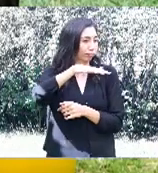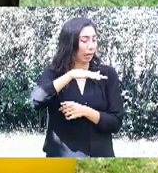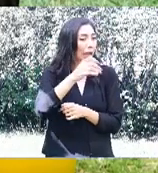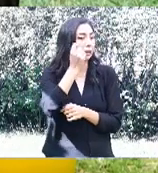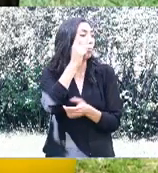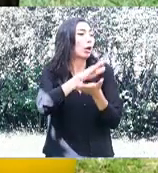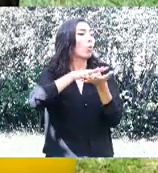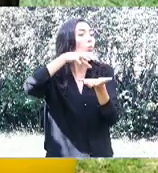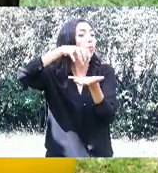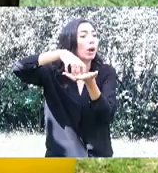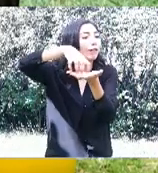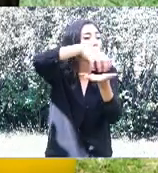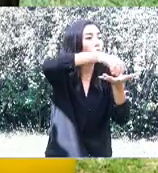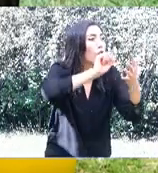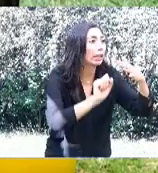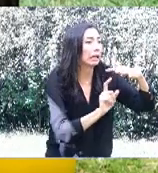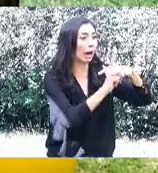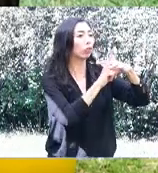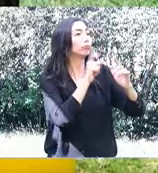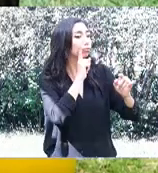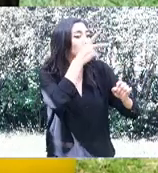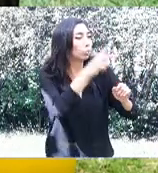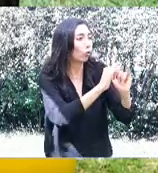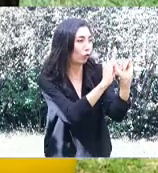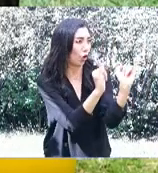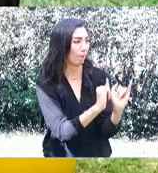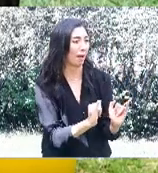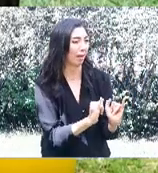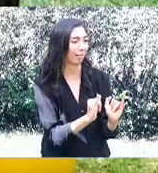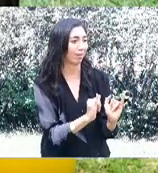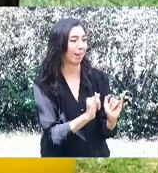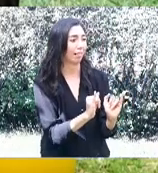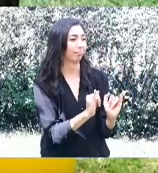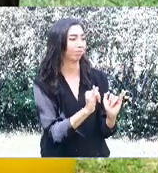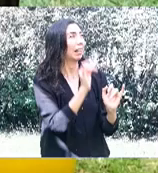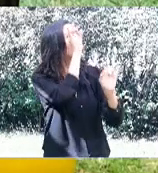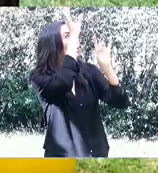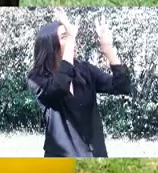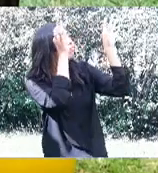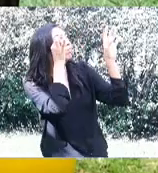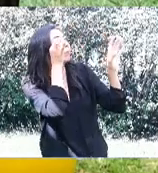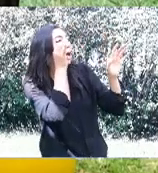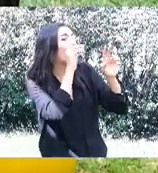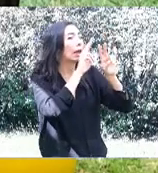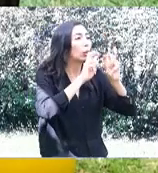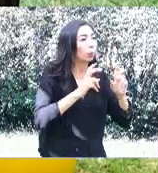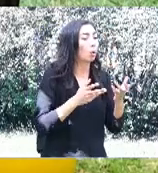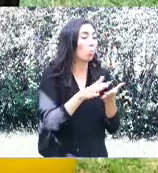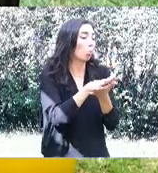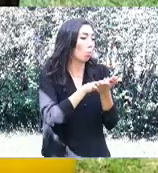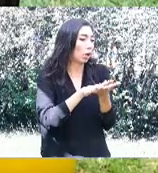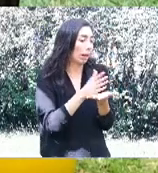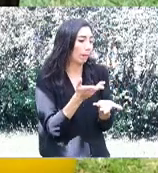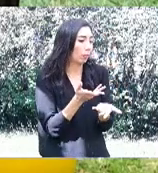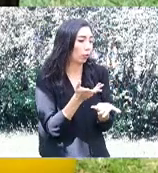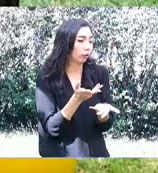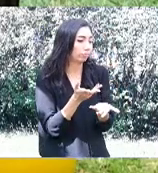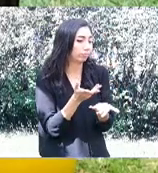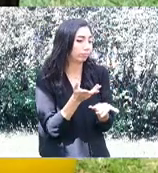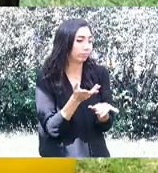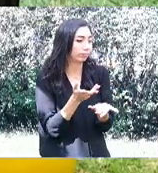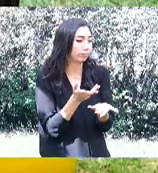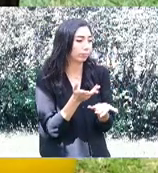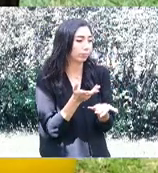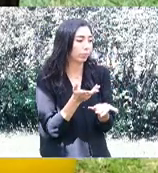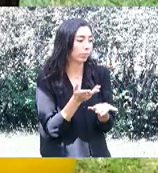pueblos originarios tienen sus formas de hacer astronomía quizás no están nombradas como astronomía propiamente tal pero por ejemplo eh una de la